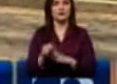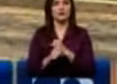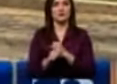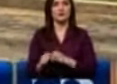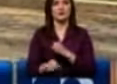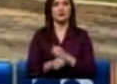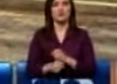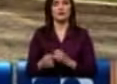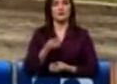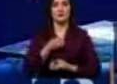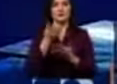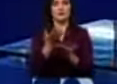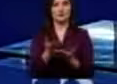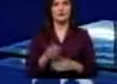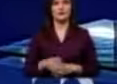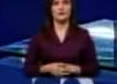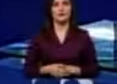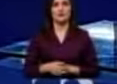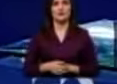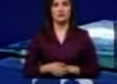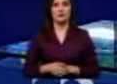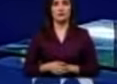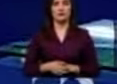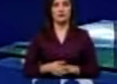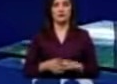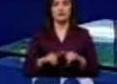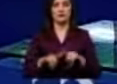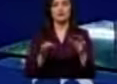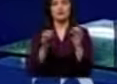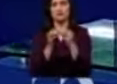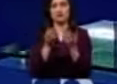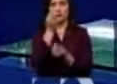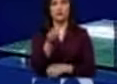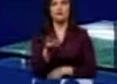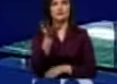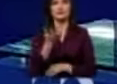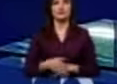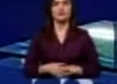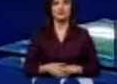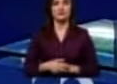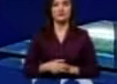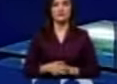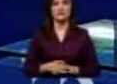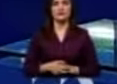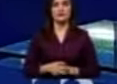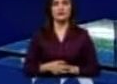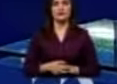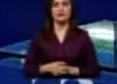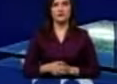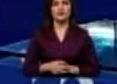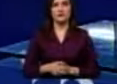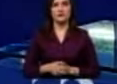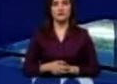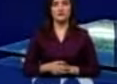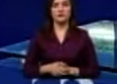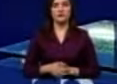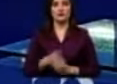años. Esta es la información, amigos, a esta hora de la mañana. Gigi, continúas desde este estudio. Buenos días. Buenos días, Helen. Y gracias por el intento de